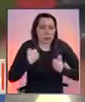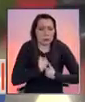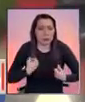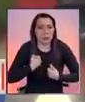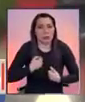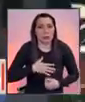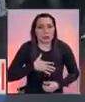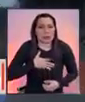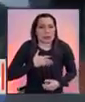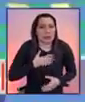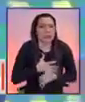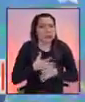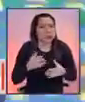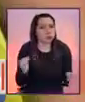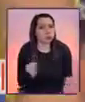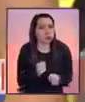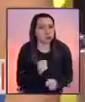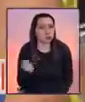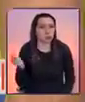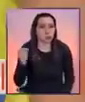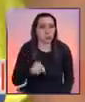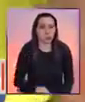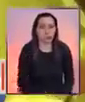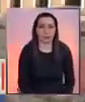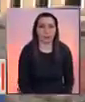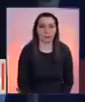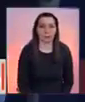sentía mucho frío.